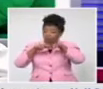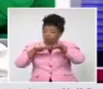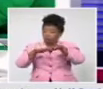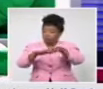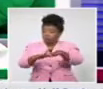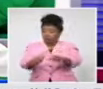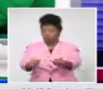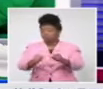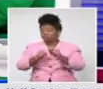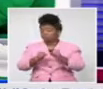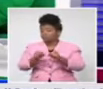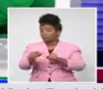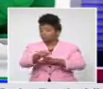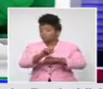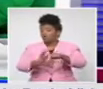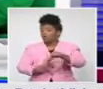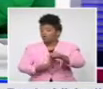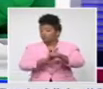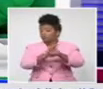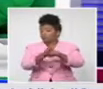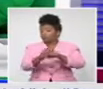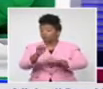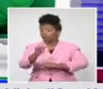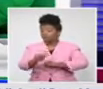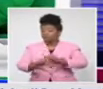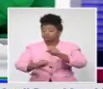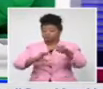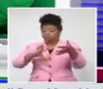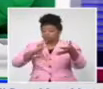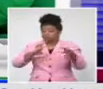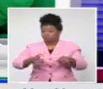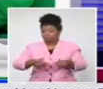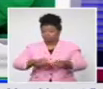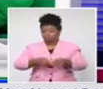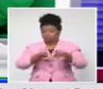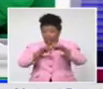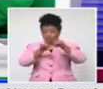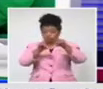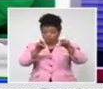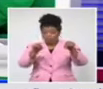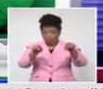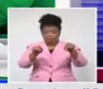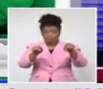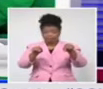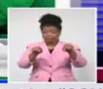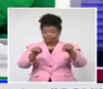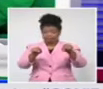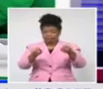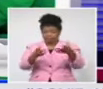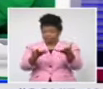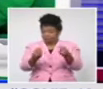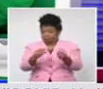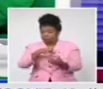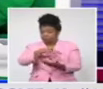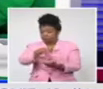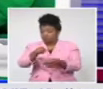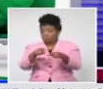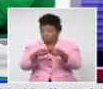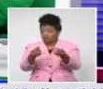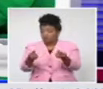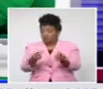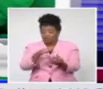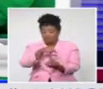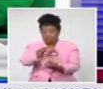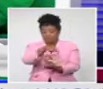está teniendo esta enfermedad, que no es solo en Cuba, es en el mundo, tal vez por las nuevas cepas que están